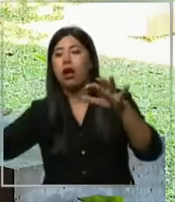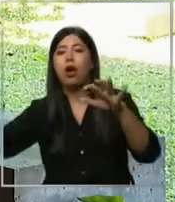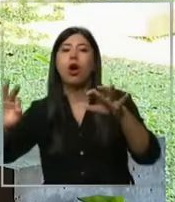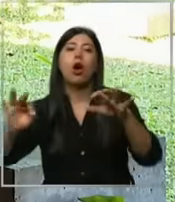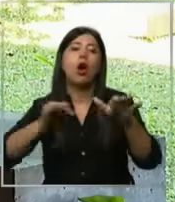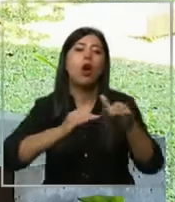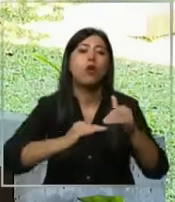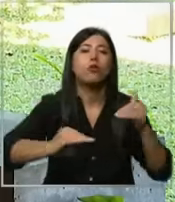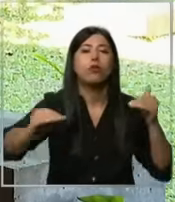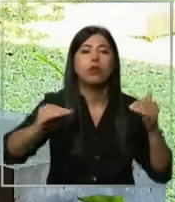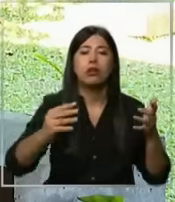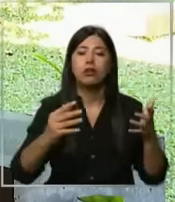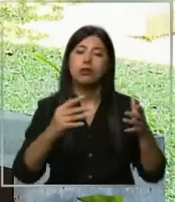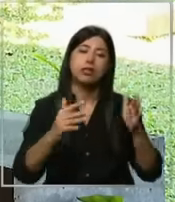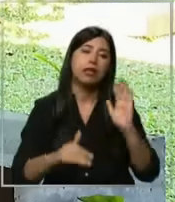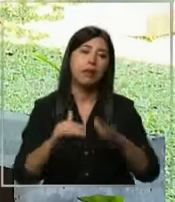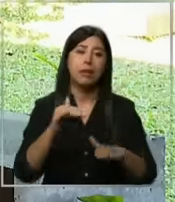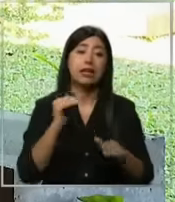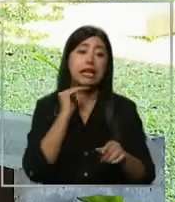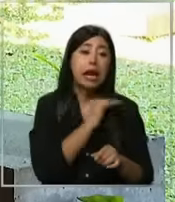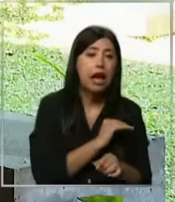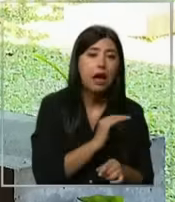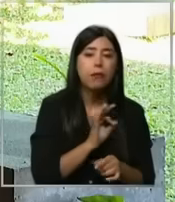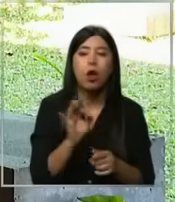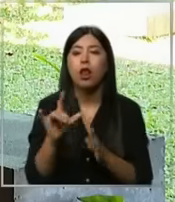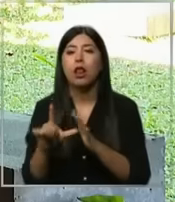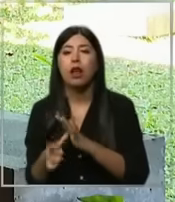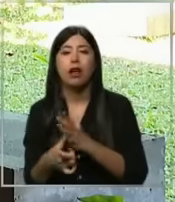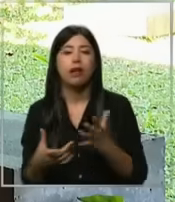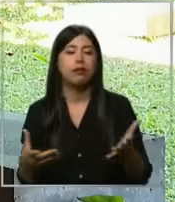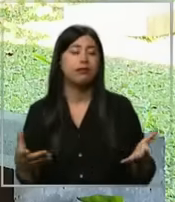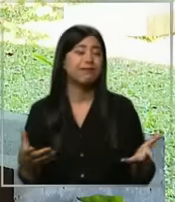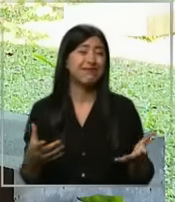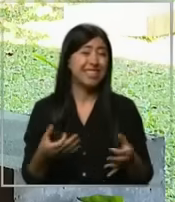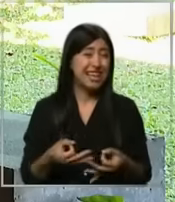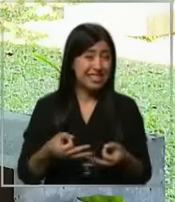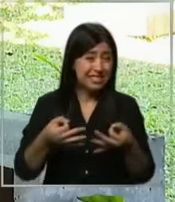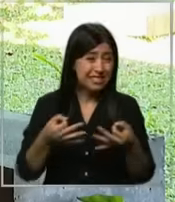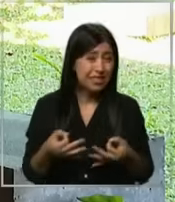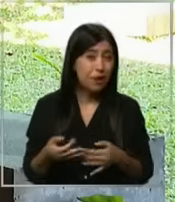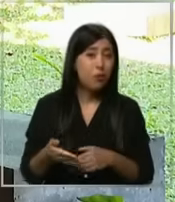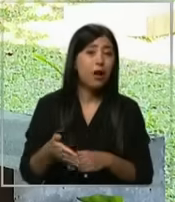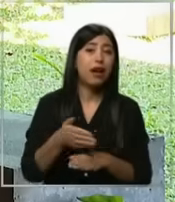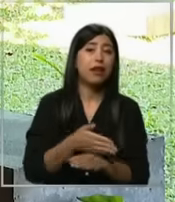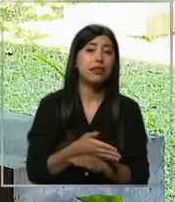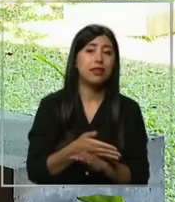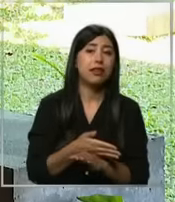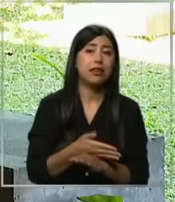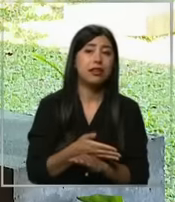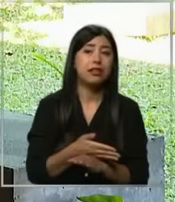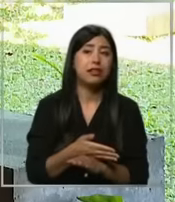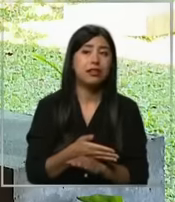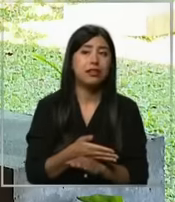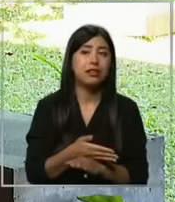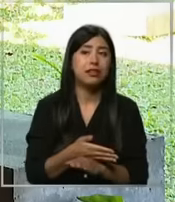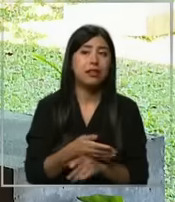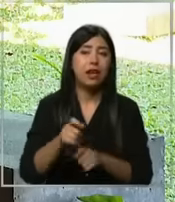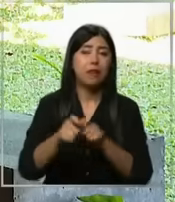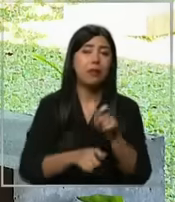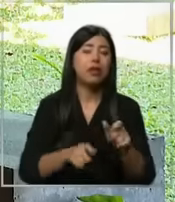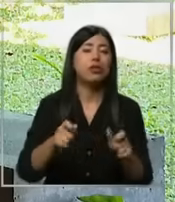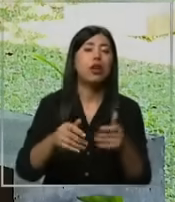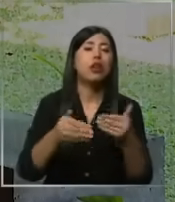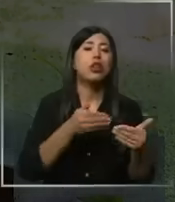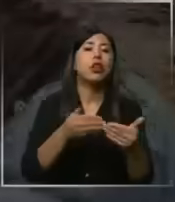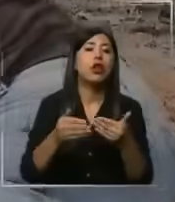avance tan rápido, entonces no hay una forma de poder asegurar con anticipación. Una, indicarle a las personas